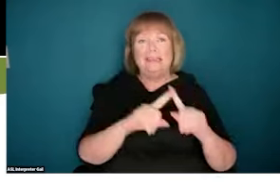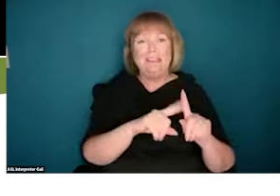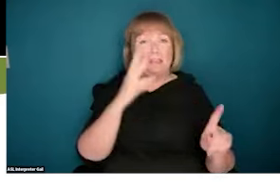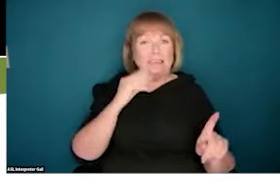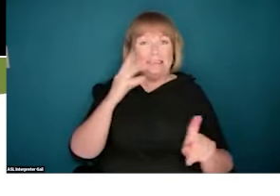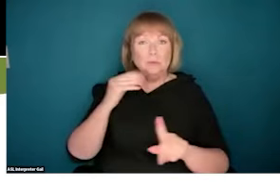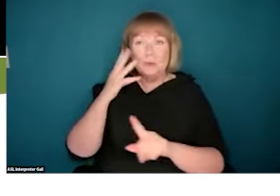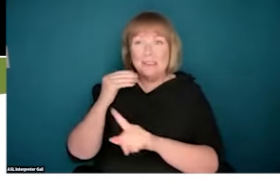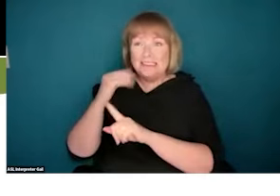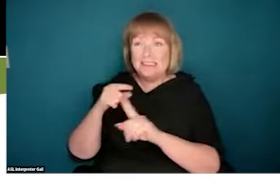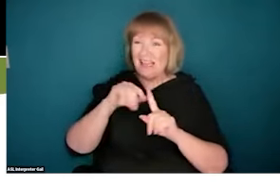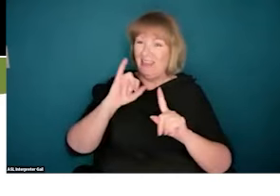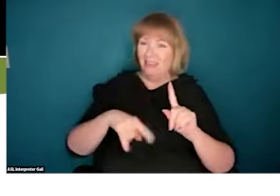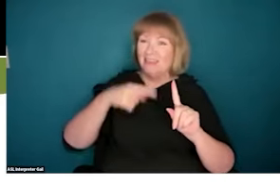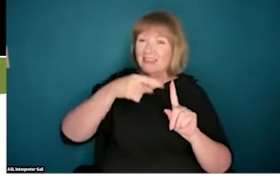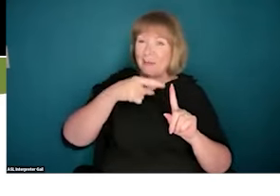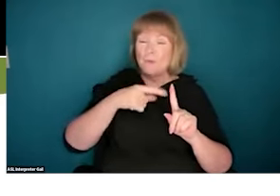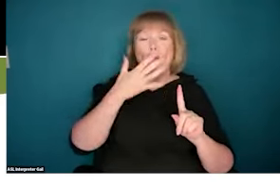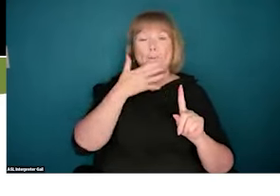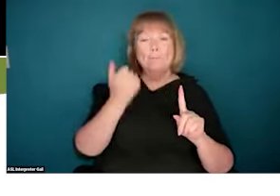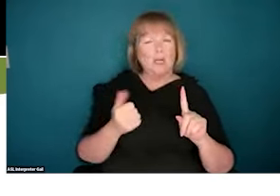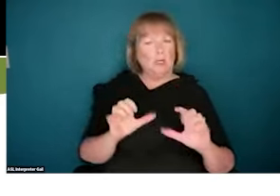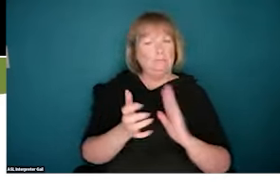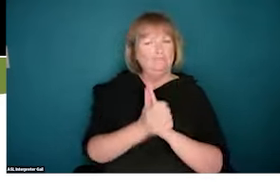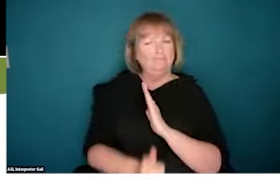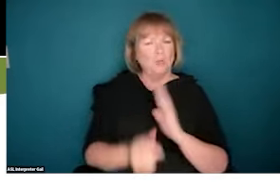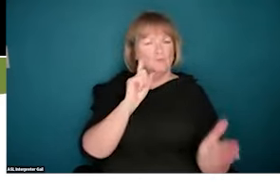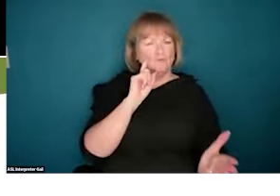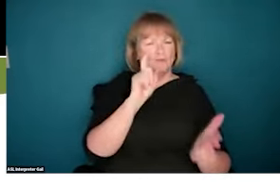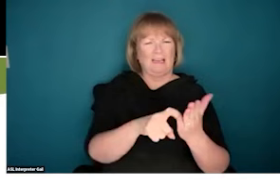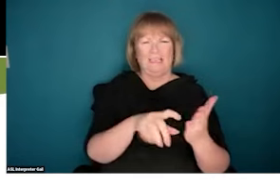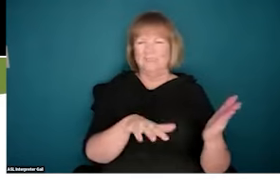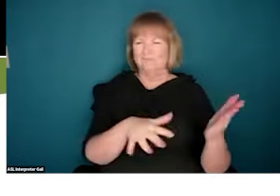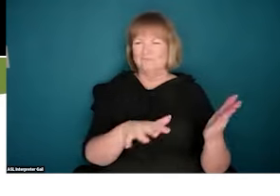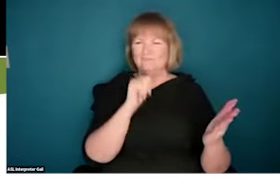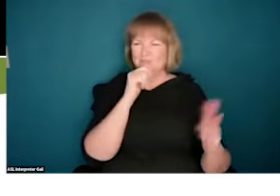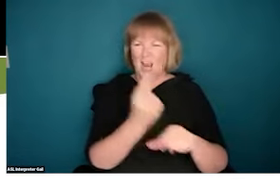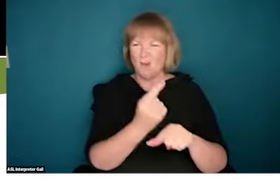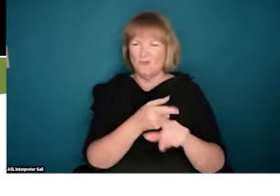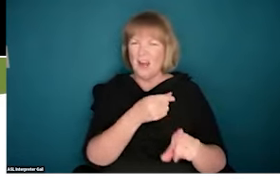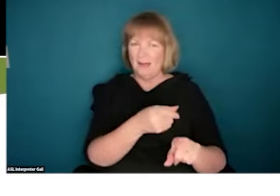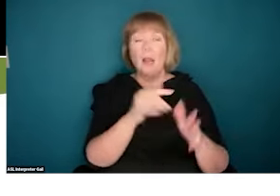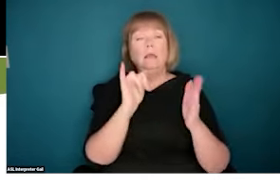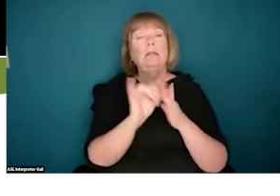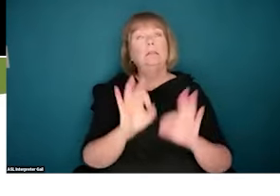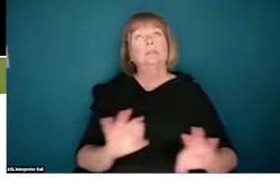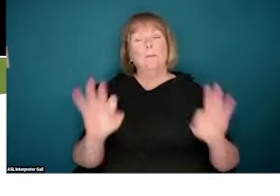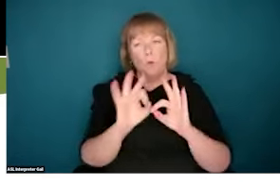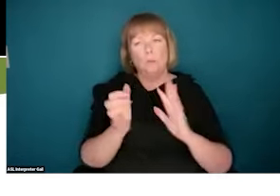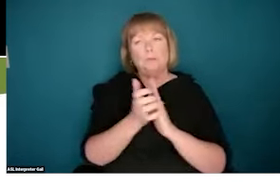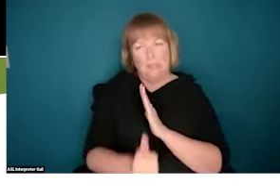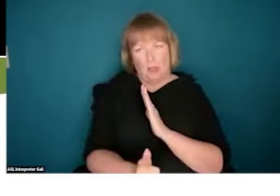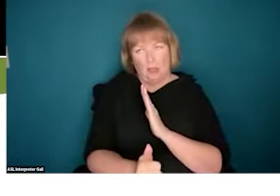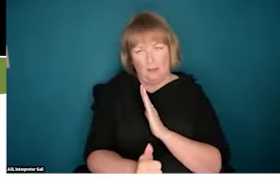importante con el impacto en la vida de estos individuos, porque el individuo siente que está ejercitando sus derechos. El